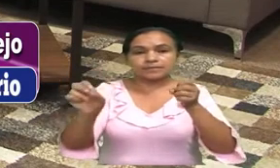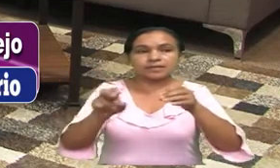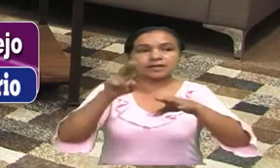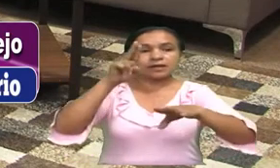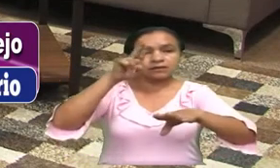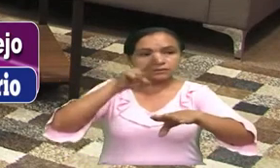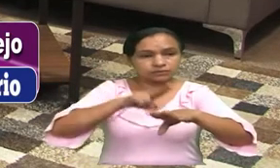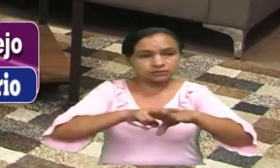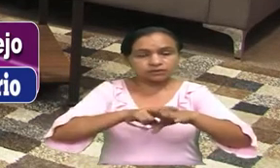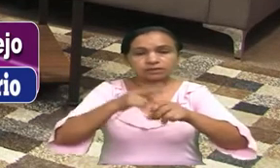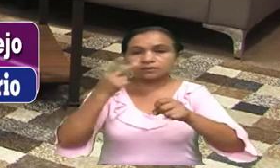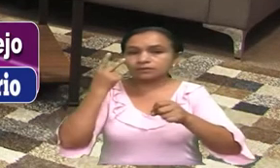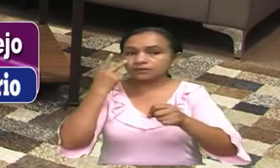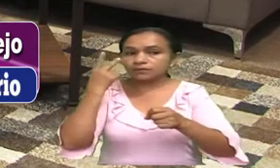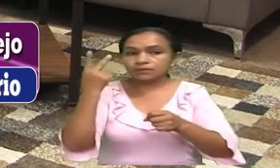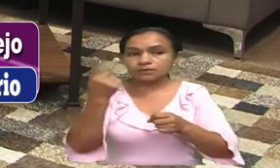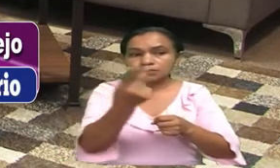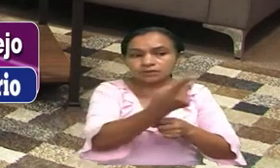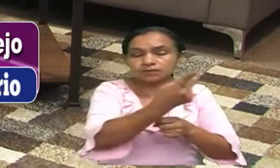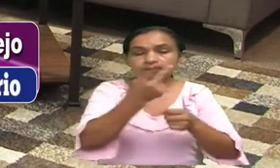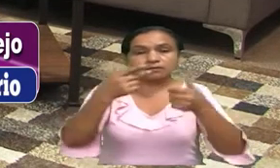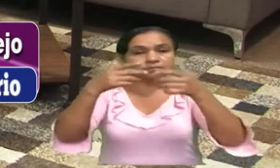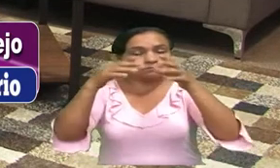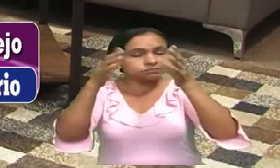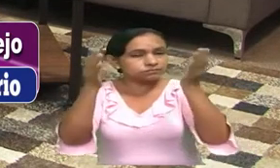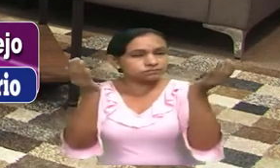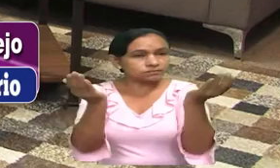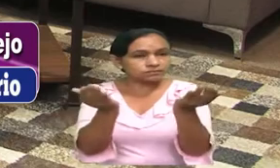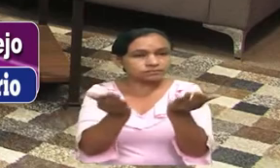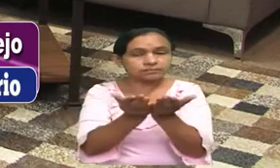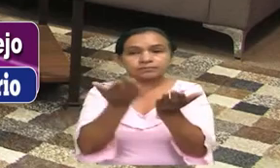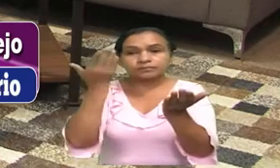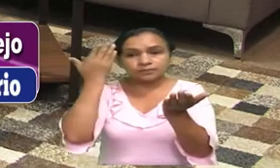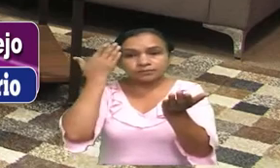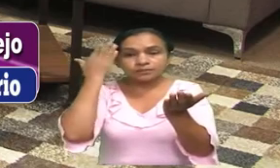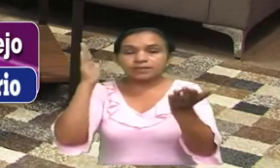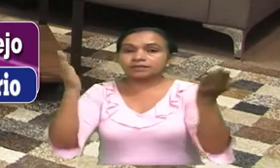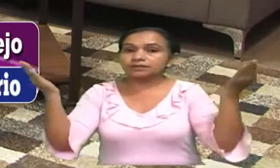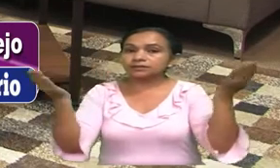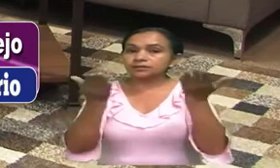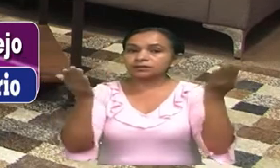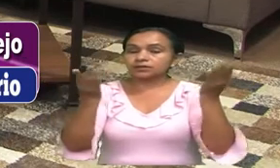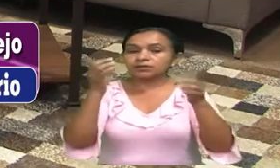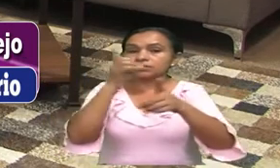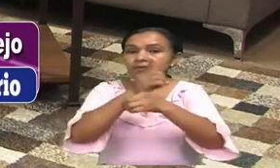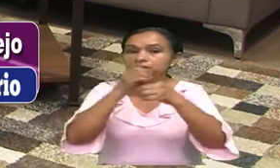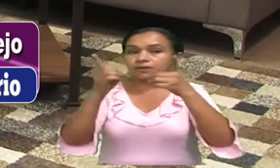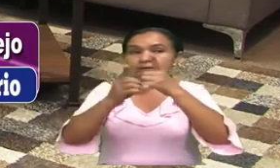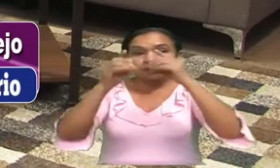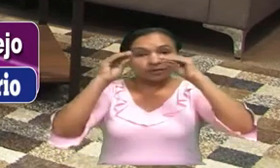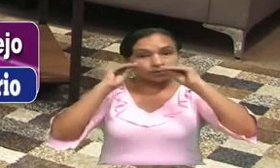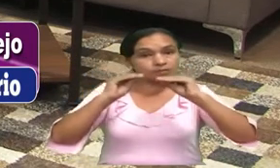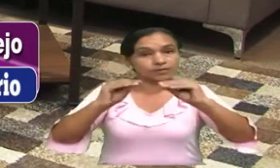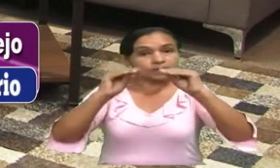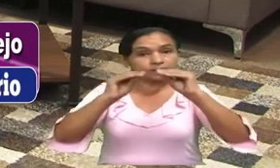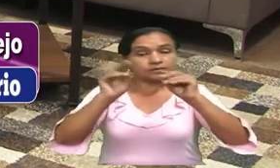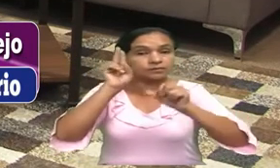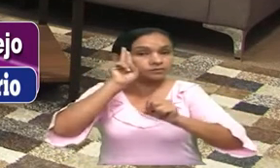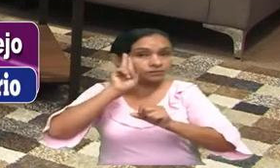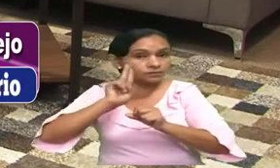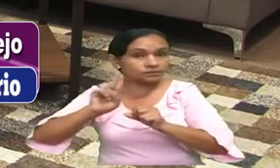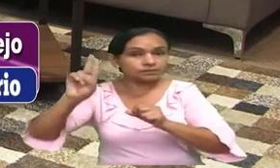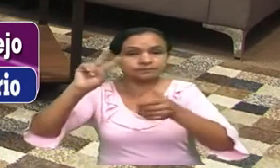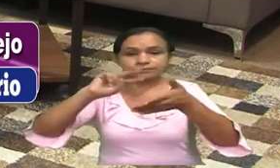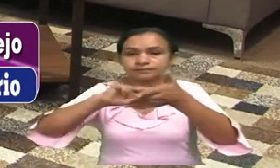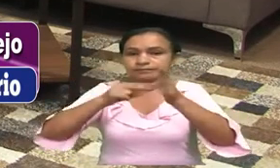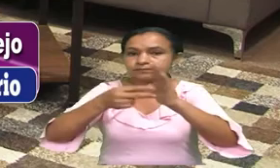nacional hasta una visión global para saber cómo debemos de enrumbar la educación superior. Entonces esto implica que